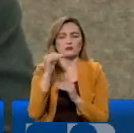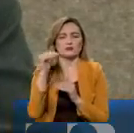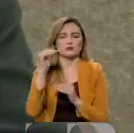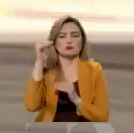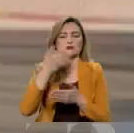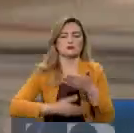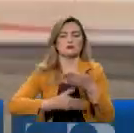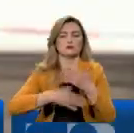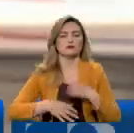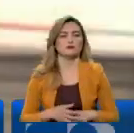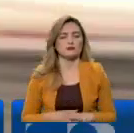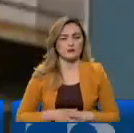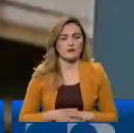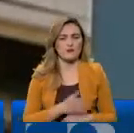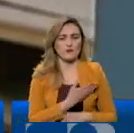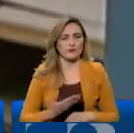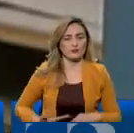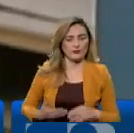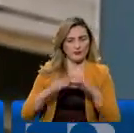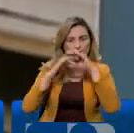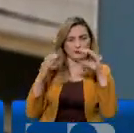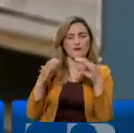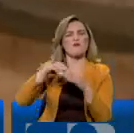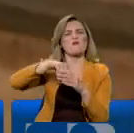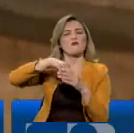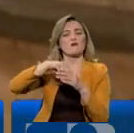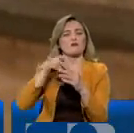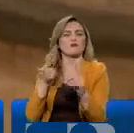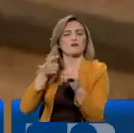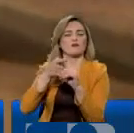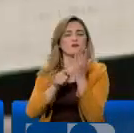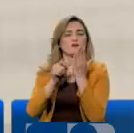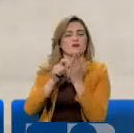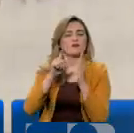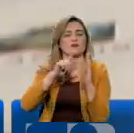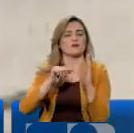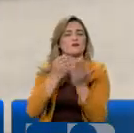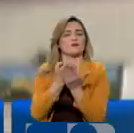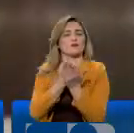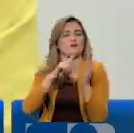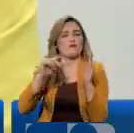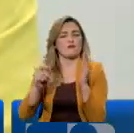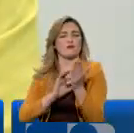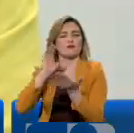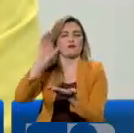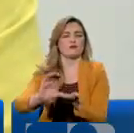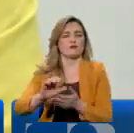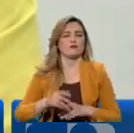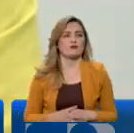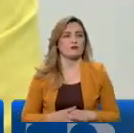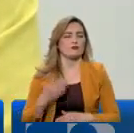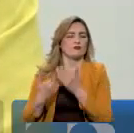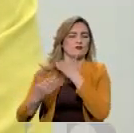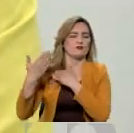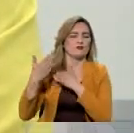a documentos. Según la presidenta Tamaín, los recursos los entregará directamente el Ministerio de Economía y Finanzas. No es como otros